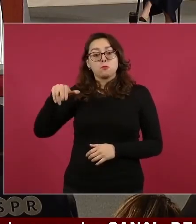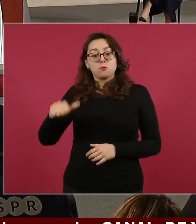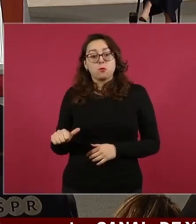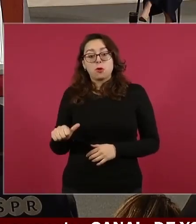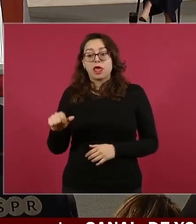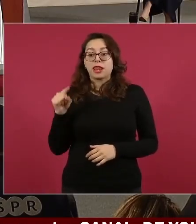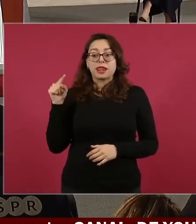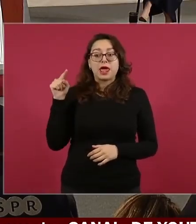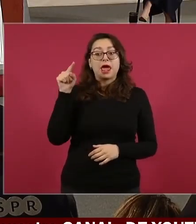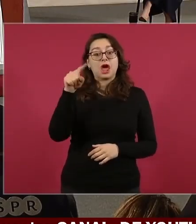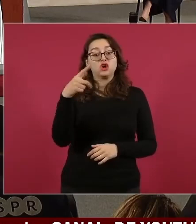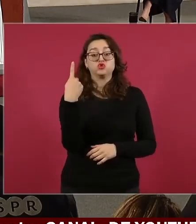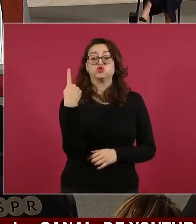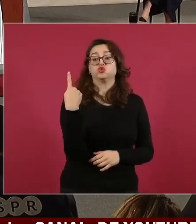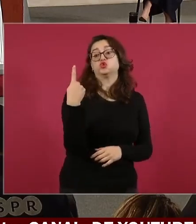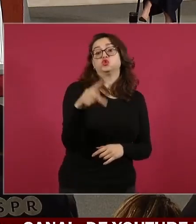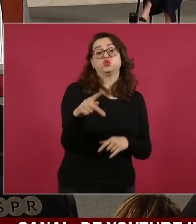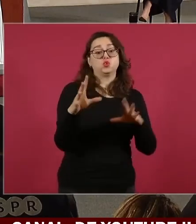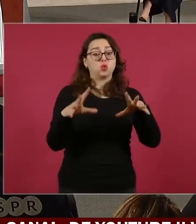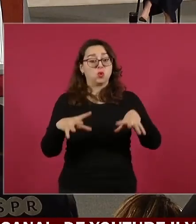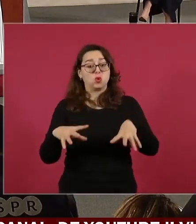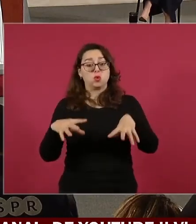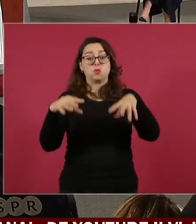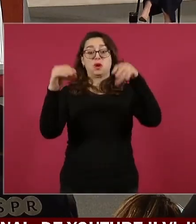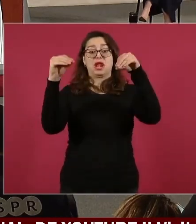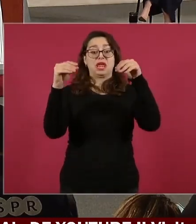presidente López Obrador en su palacio. Sigue